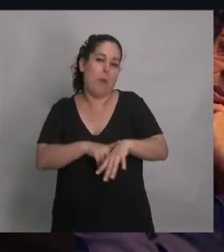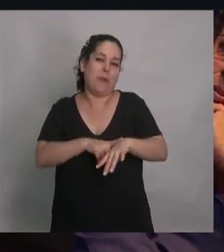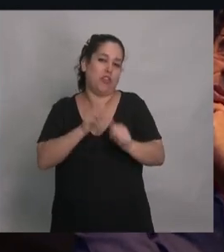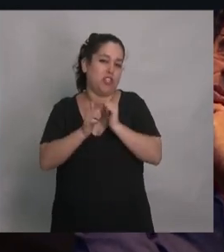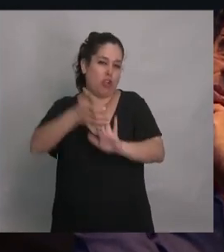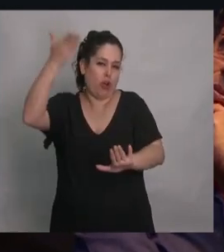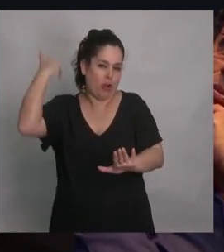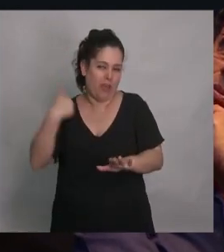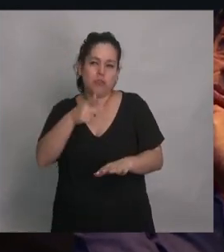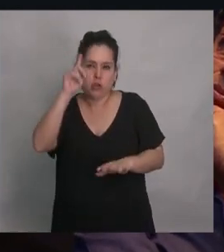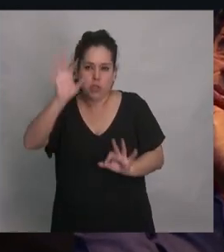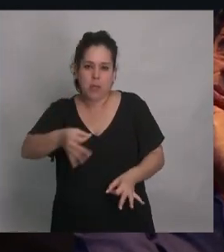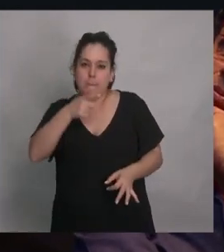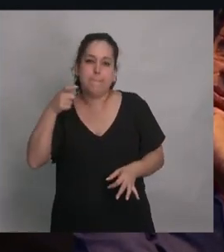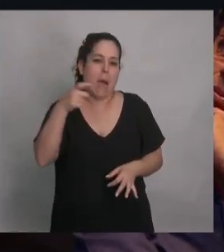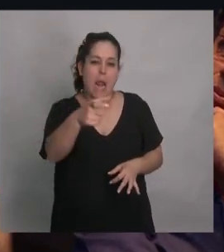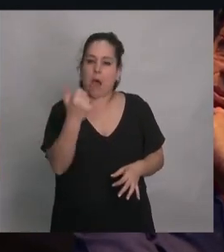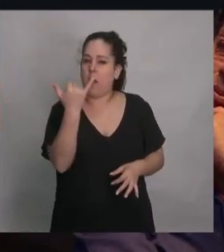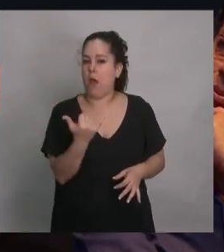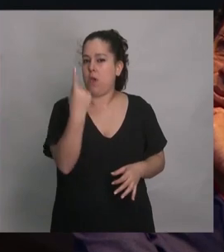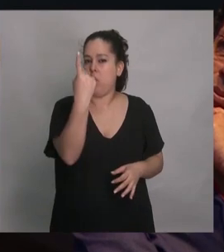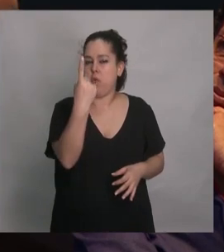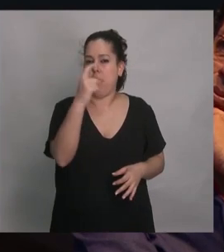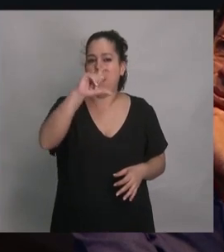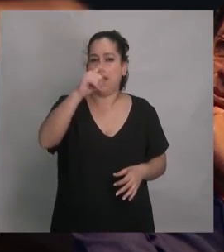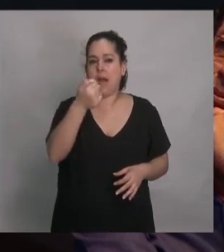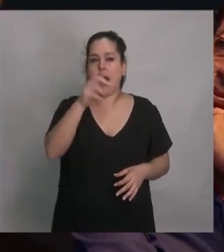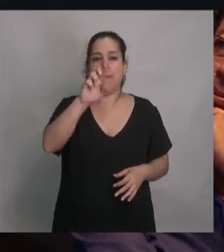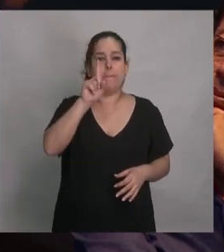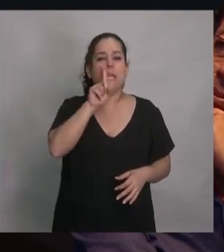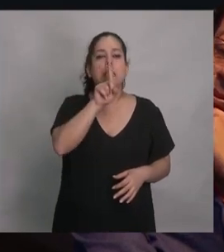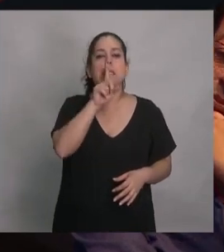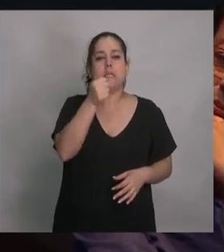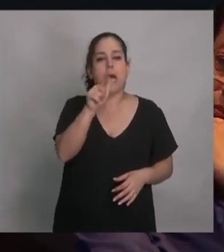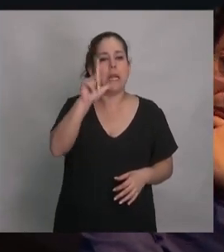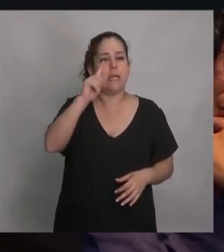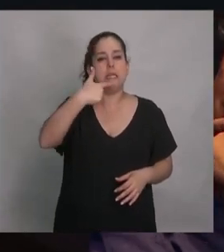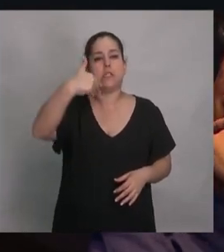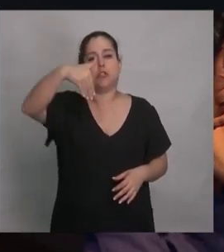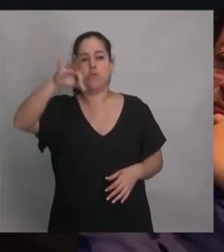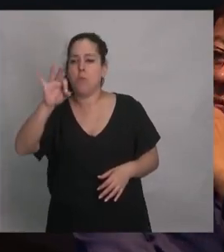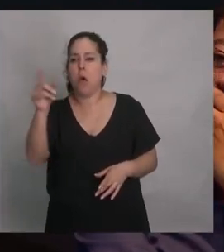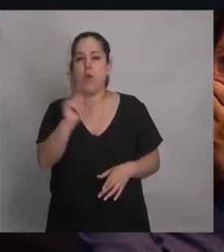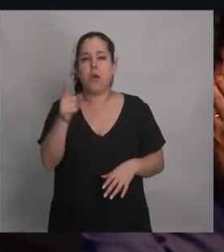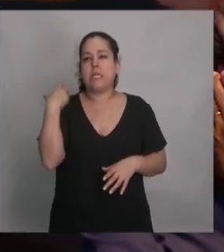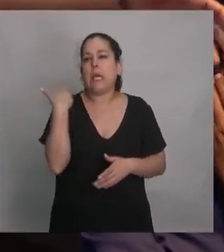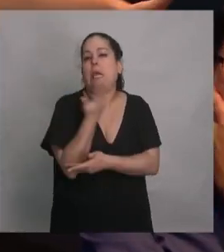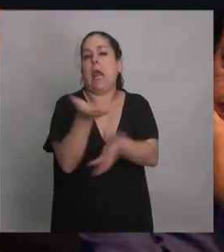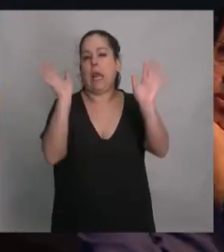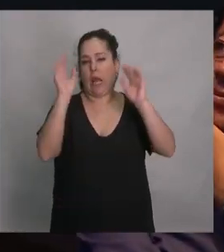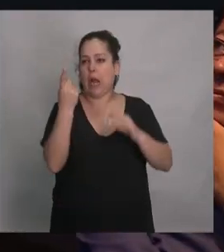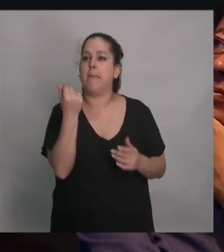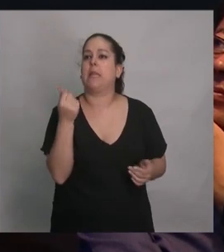yo creo que tiene una palabra. Capitalismo. No el capitalismo en general, porque le echamos las culpas a todo el